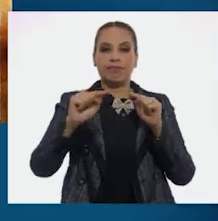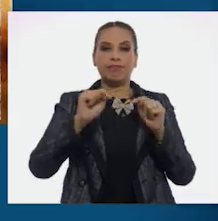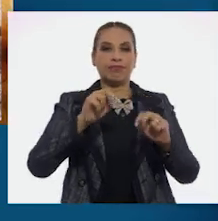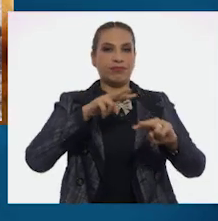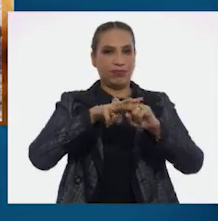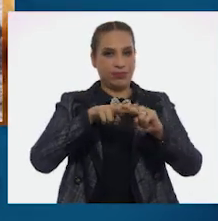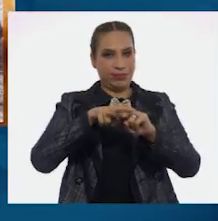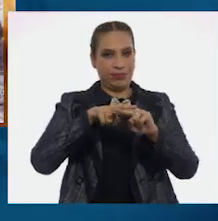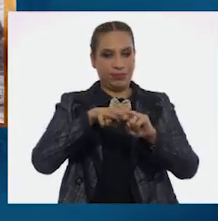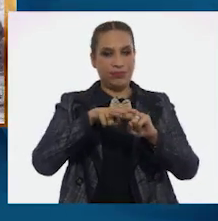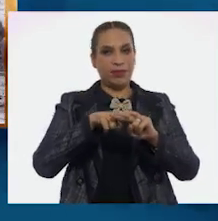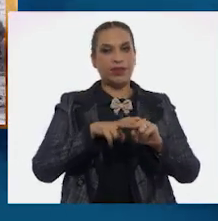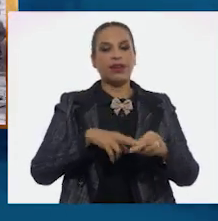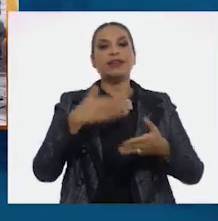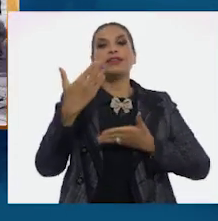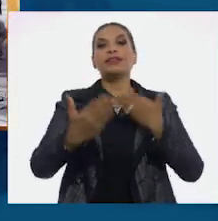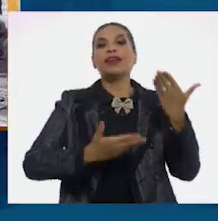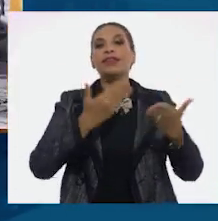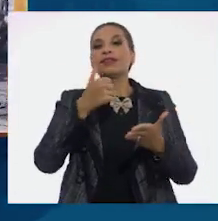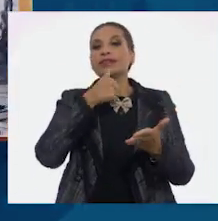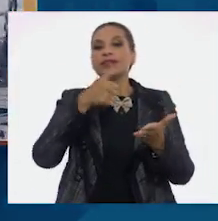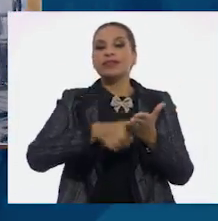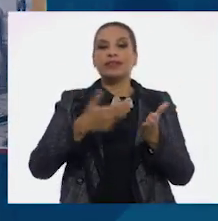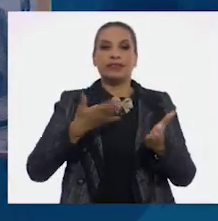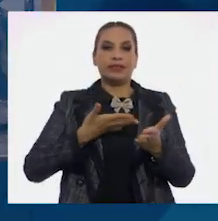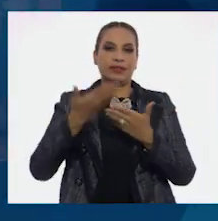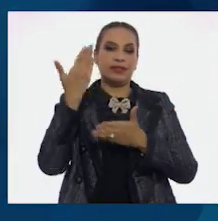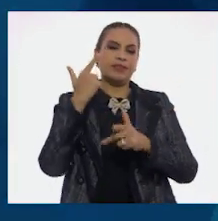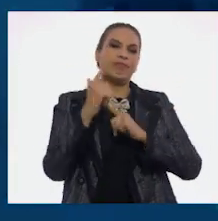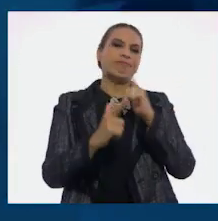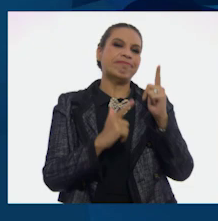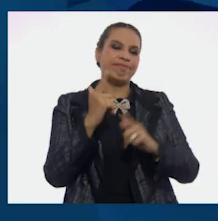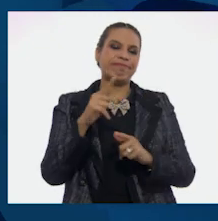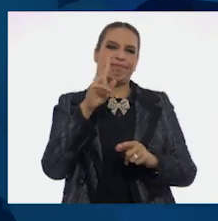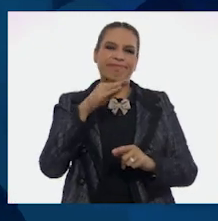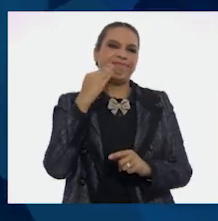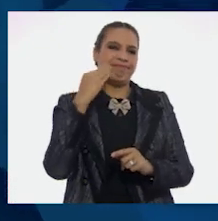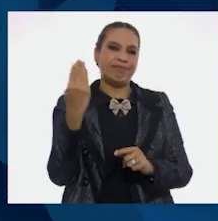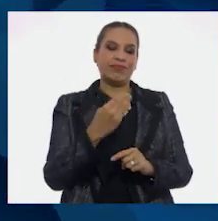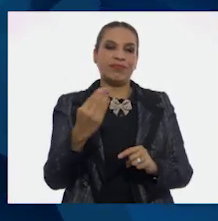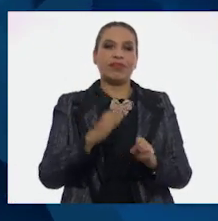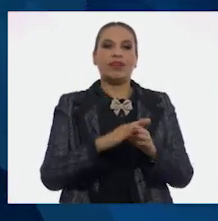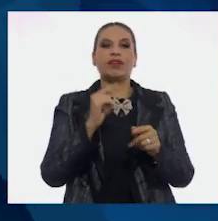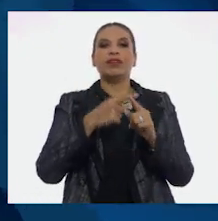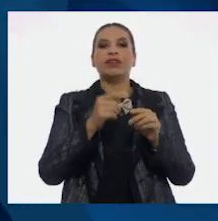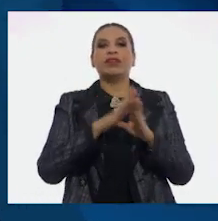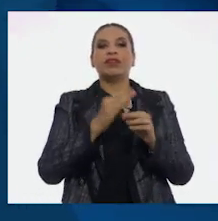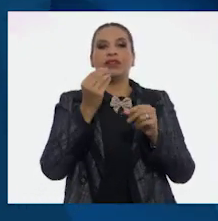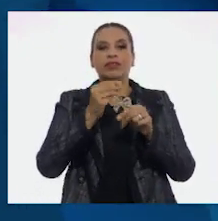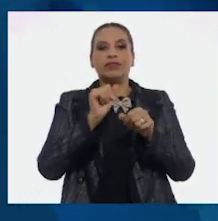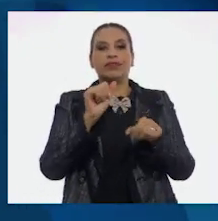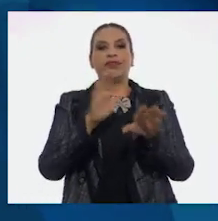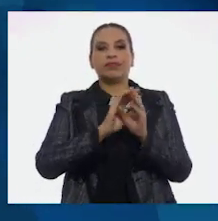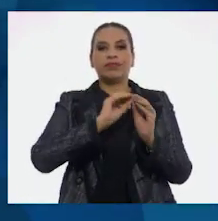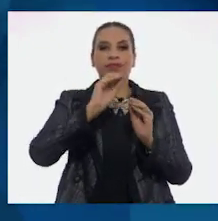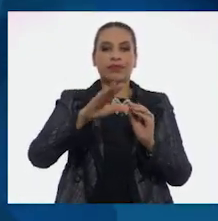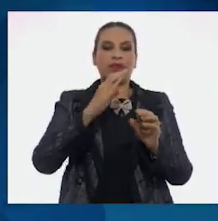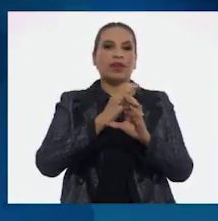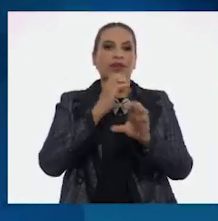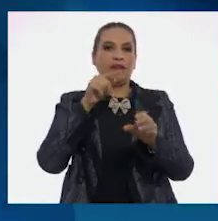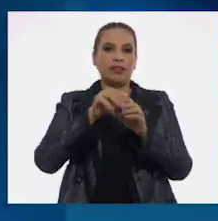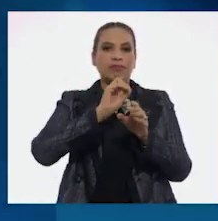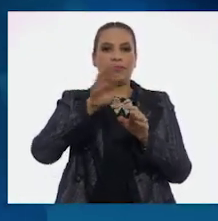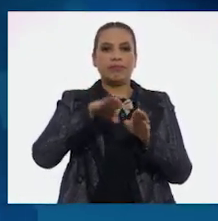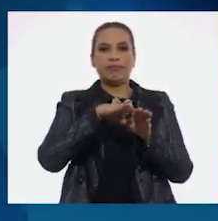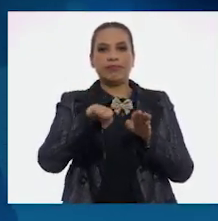ferrocarriles. El servicio de correos que teníamos era lento y deficiente, transportado en coches. El que cubría